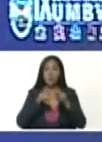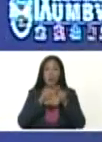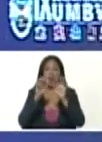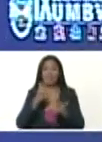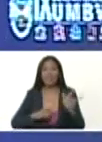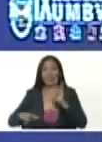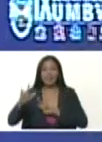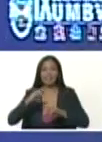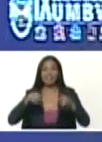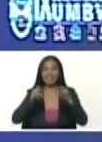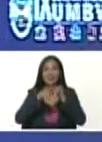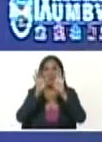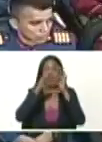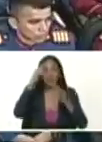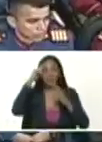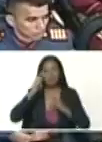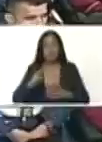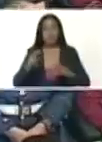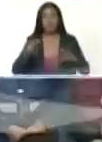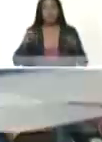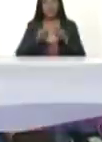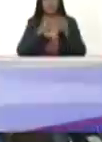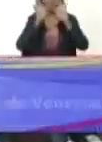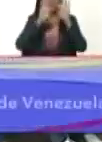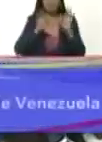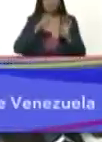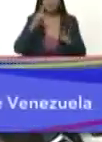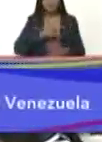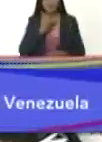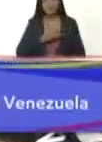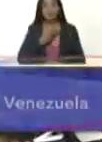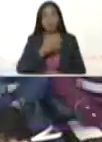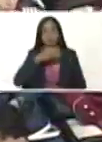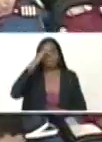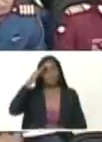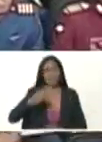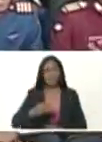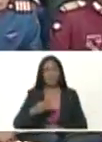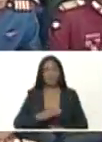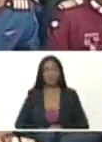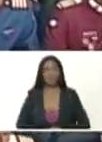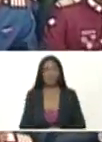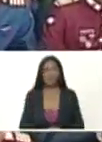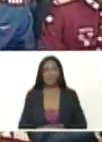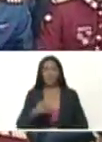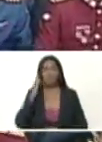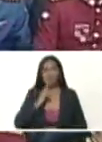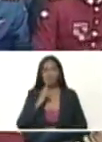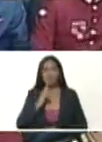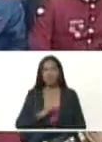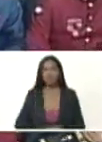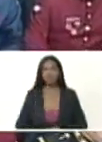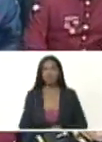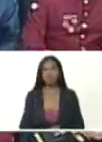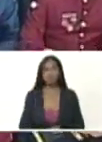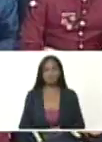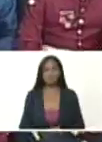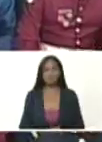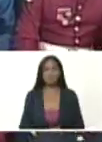querida y respetada Universidad Militar Bolivariana.